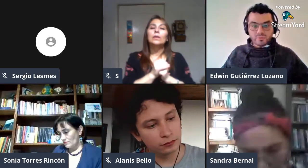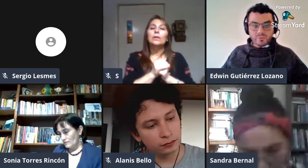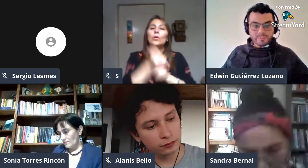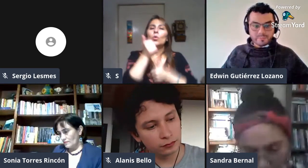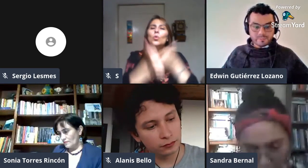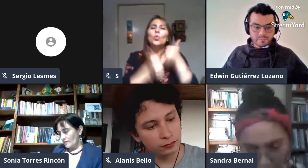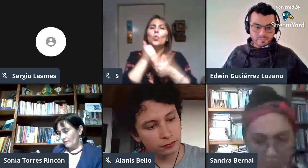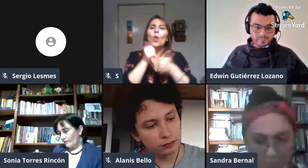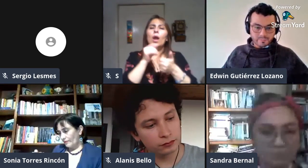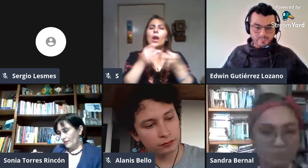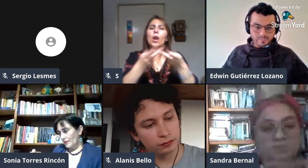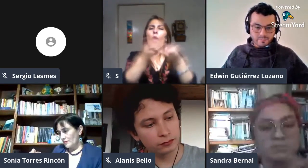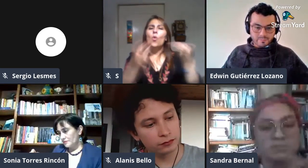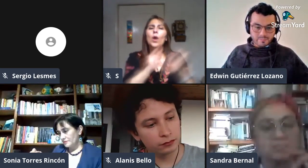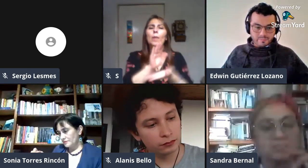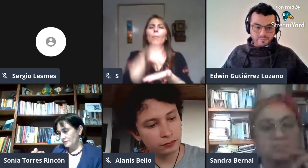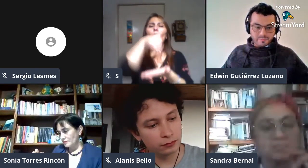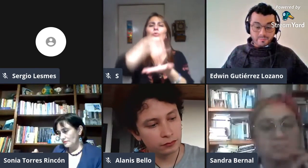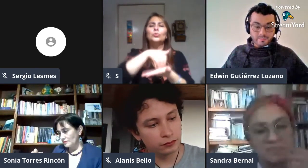en esta coyuntura?